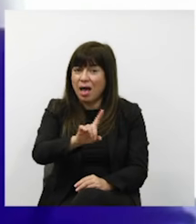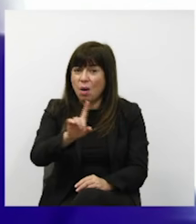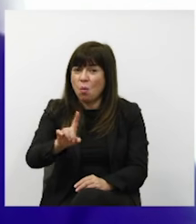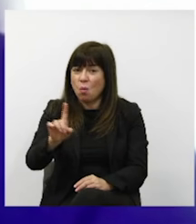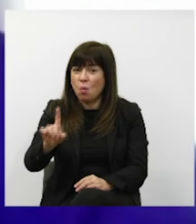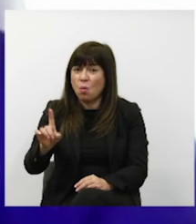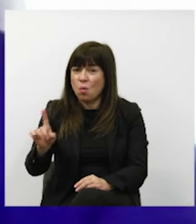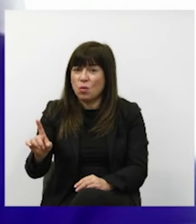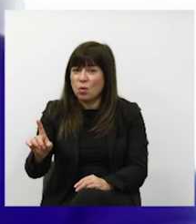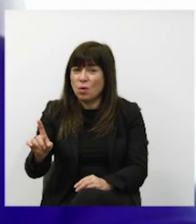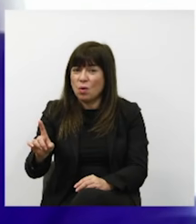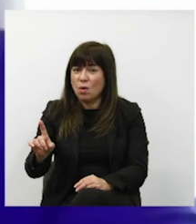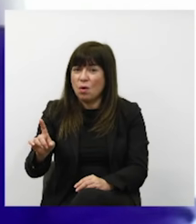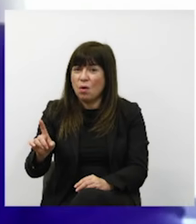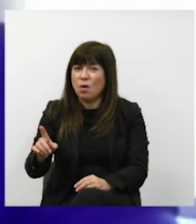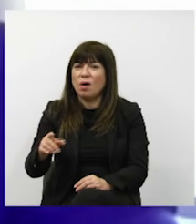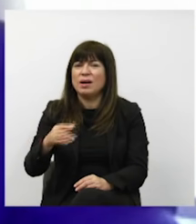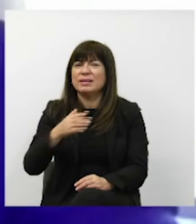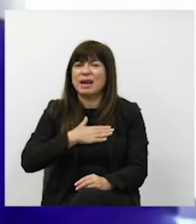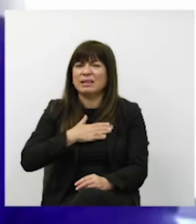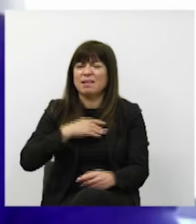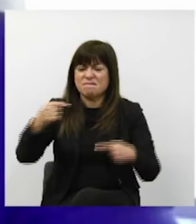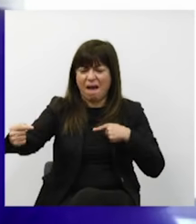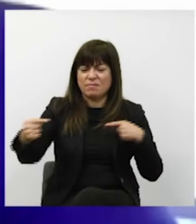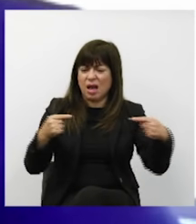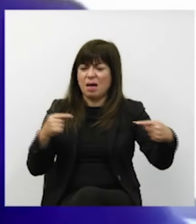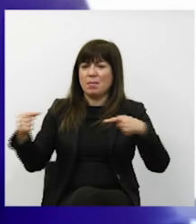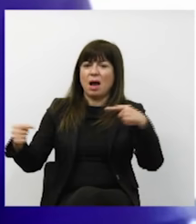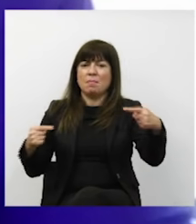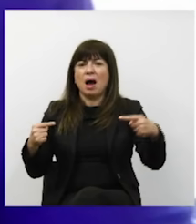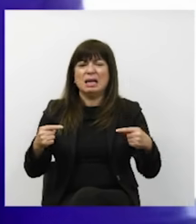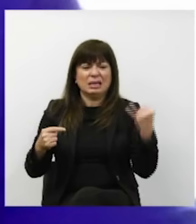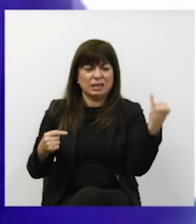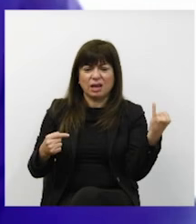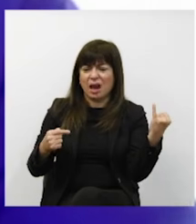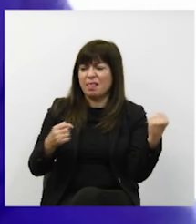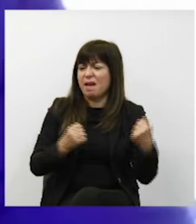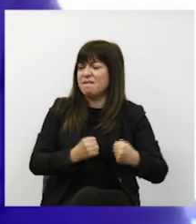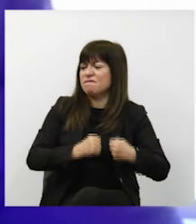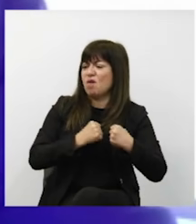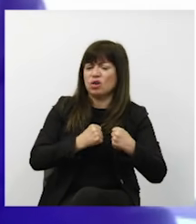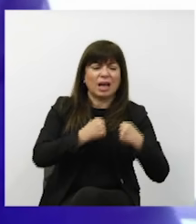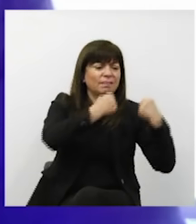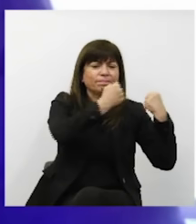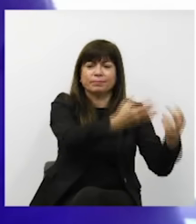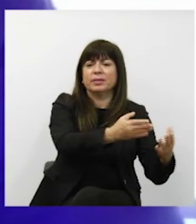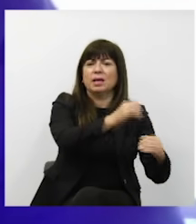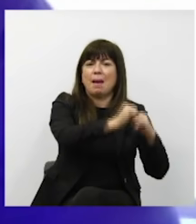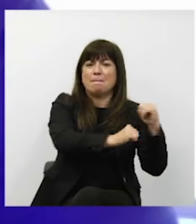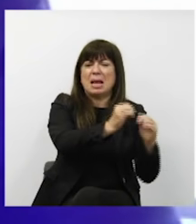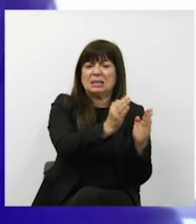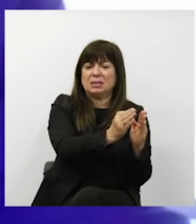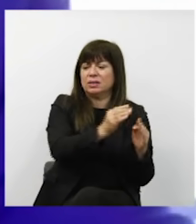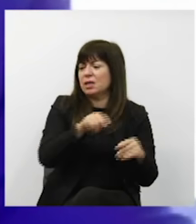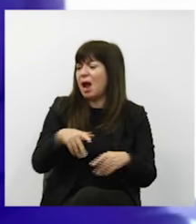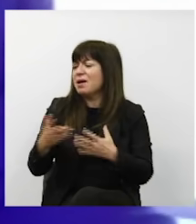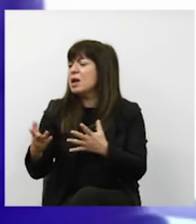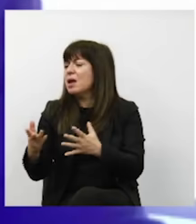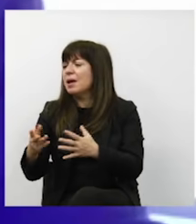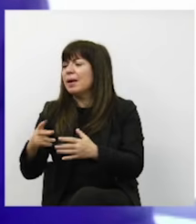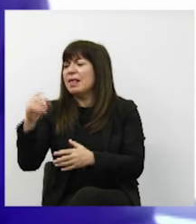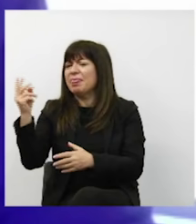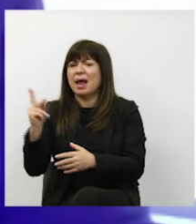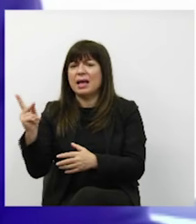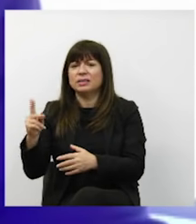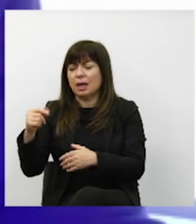tratar de llevar la pelota para la casa. Entonces los sectores de izquierda van a tratar de fortalecer a los gremios, que son un subconjunto de los pobres